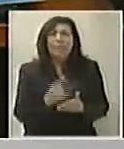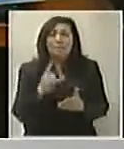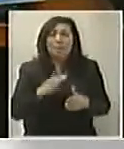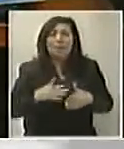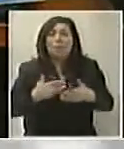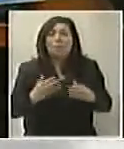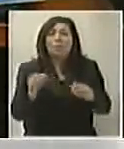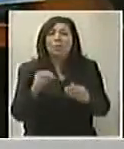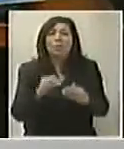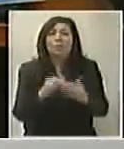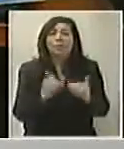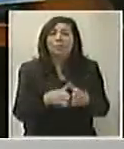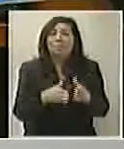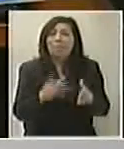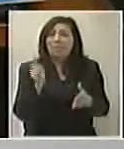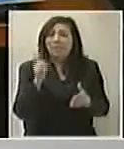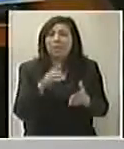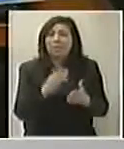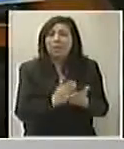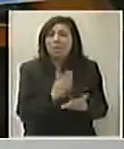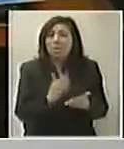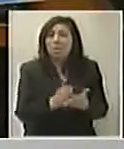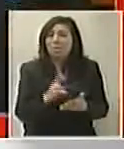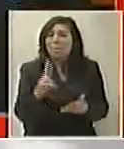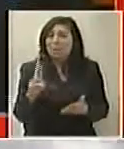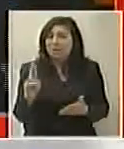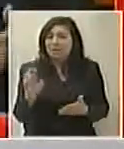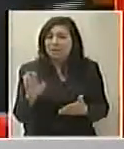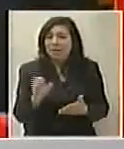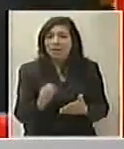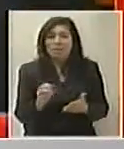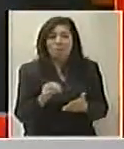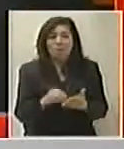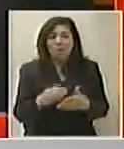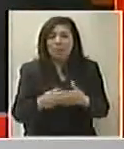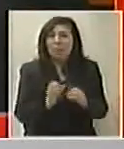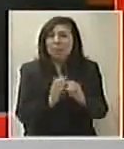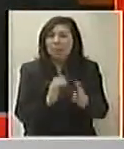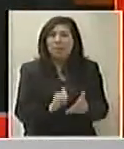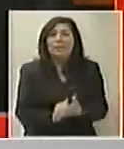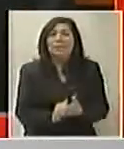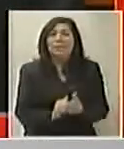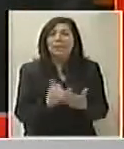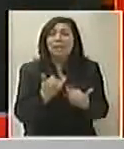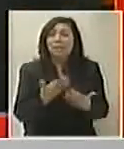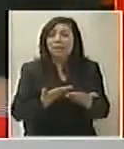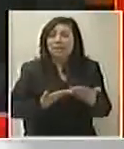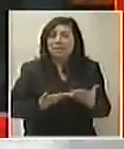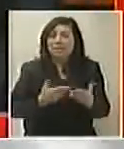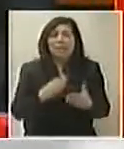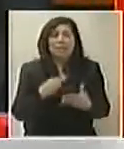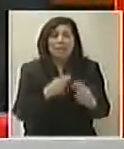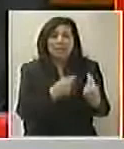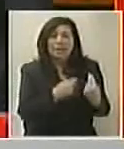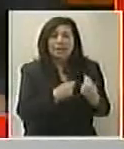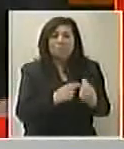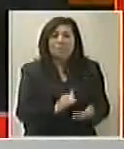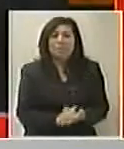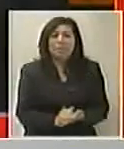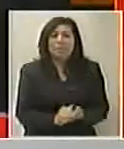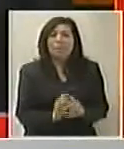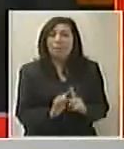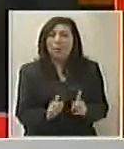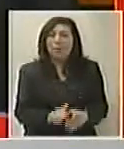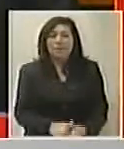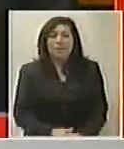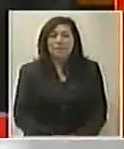poder conjurar este gravísimo problema del BRAE a los pocos días de estar ejerciendo el cargo, habla